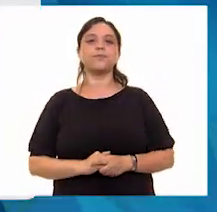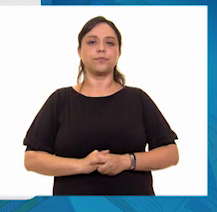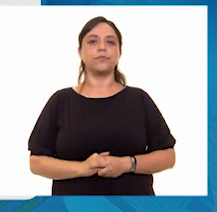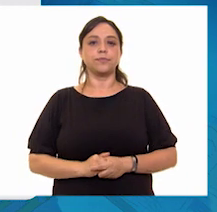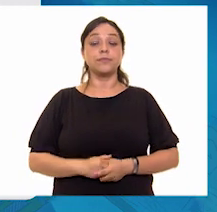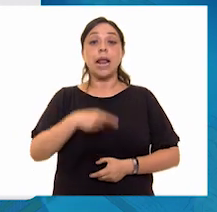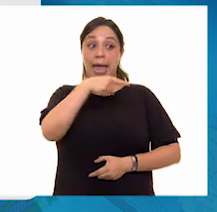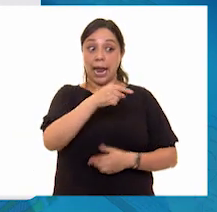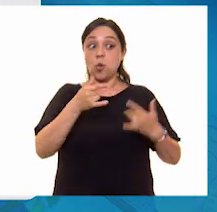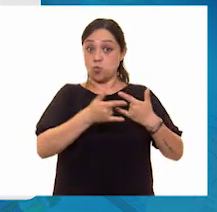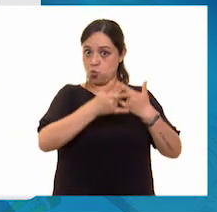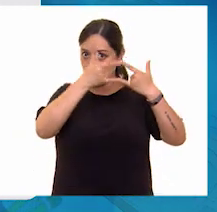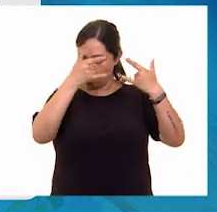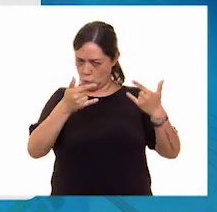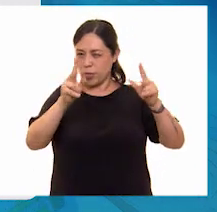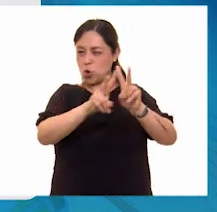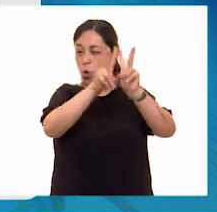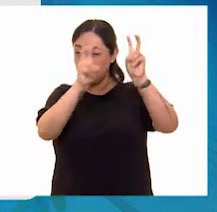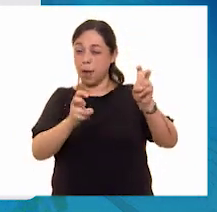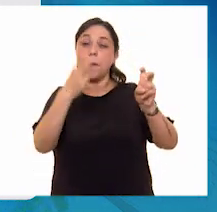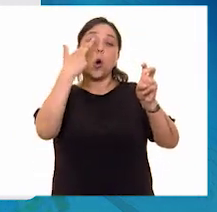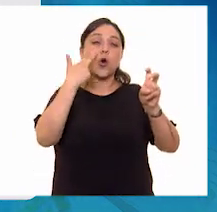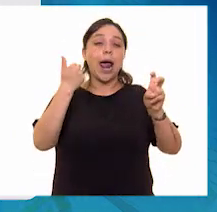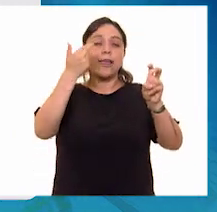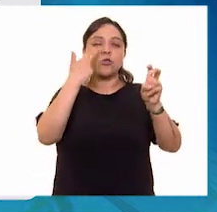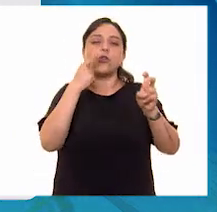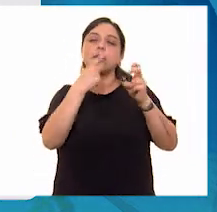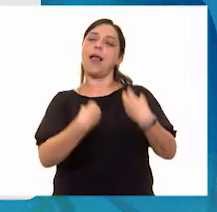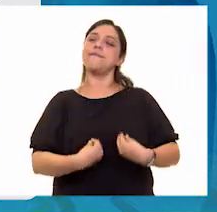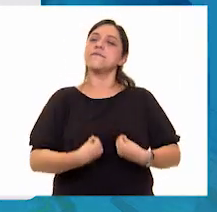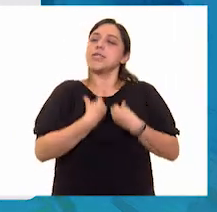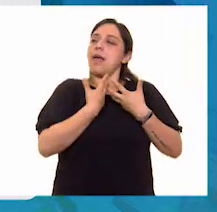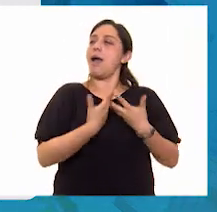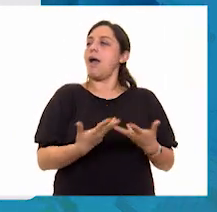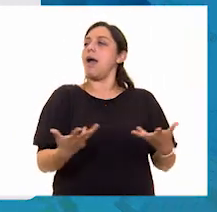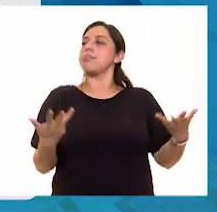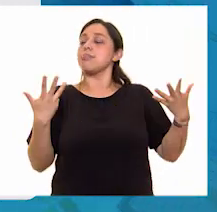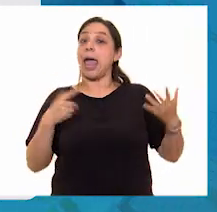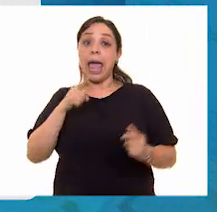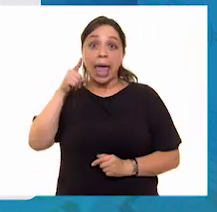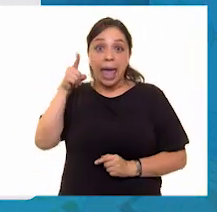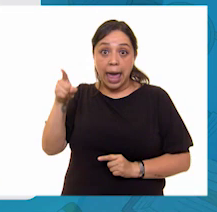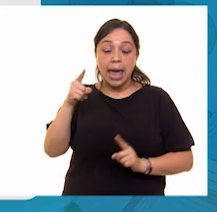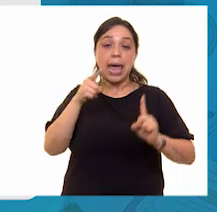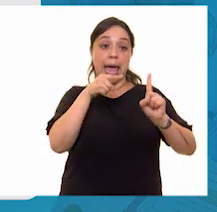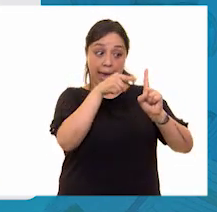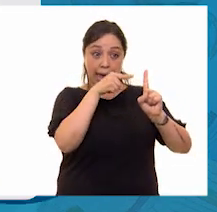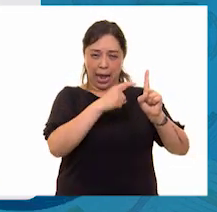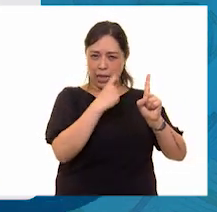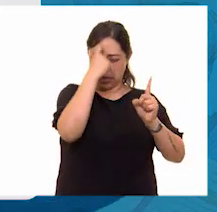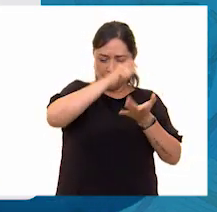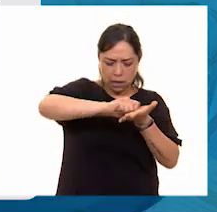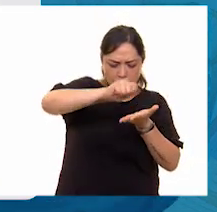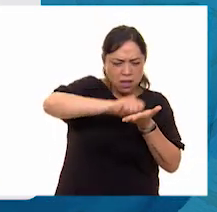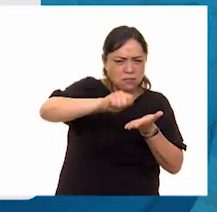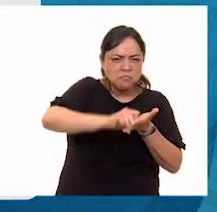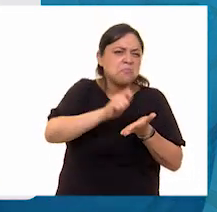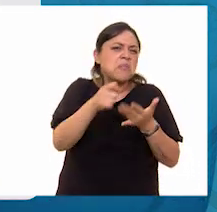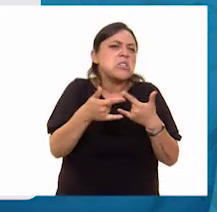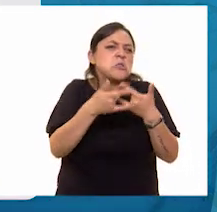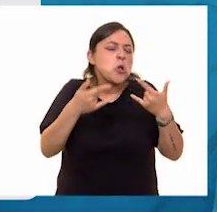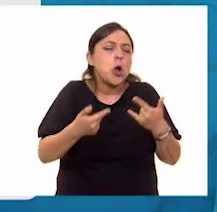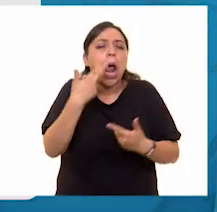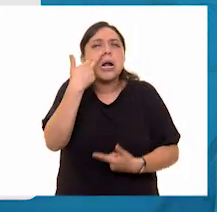En su cuento Cuando los ratones se daban la gran vida, Francisco Hinojosa nos cuenta la historia de unos